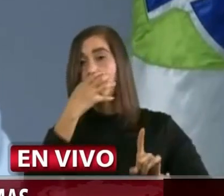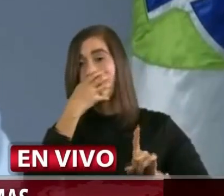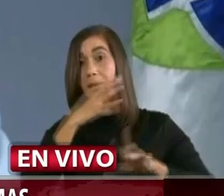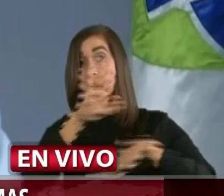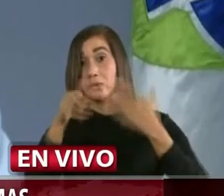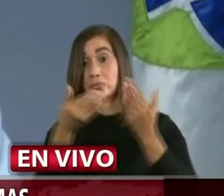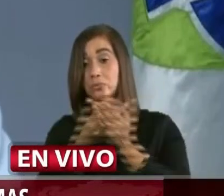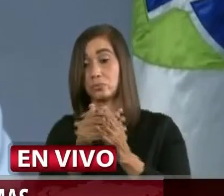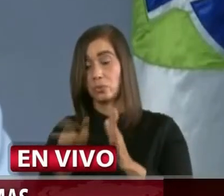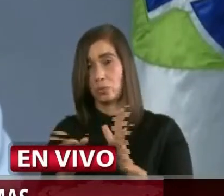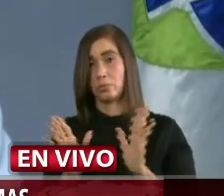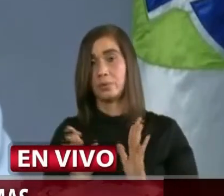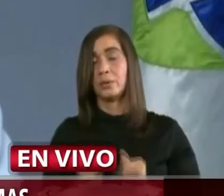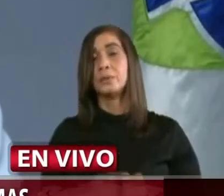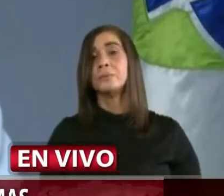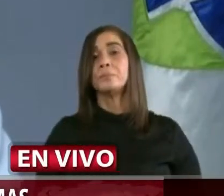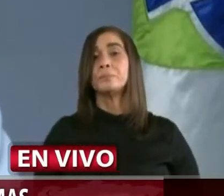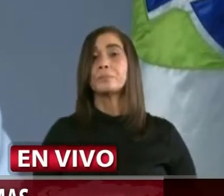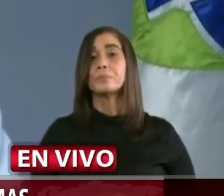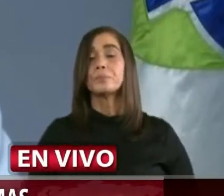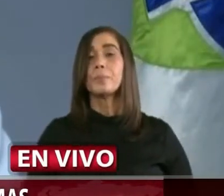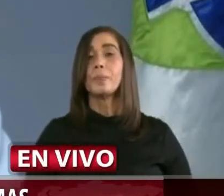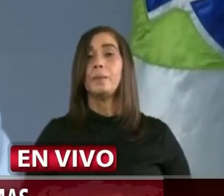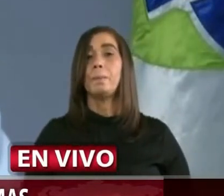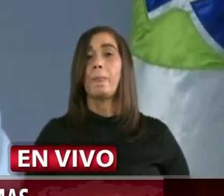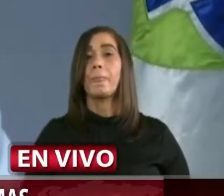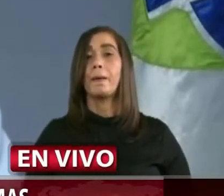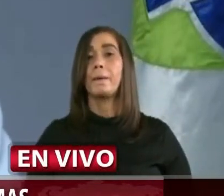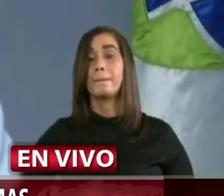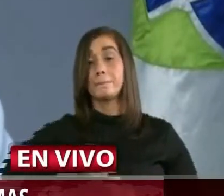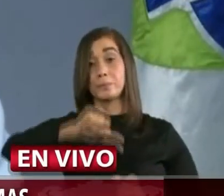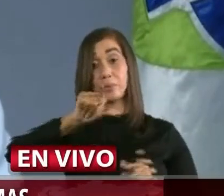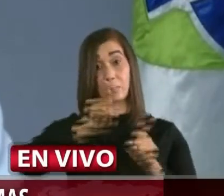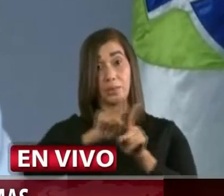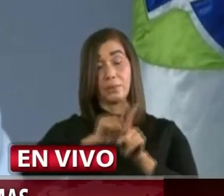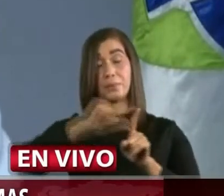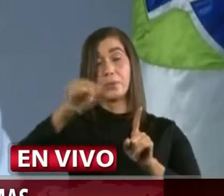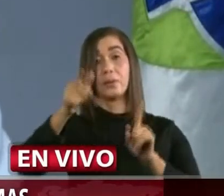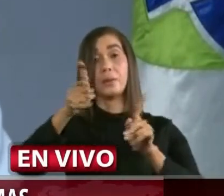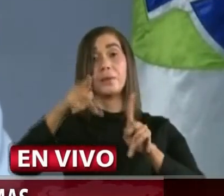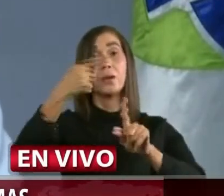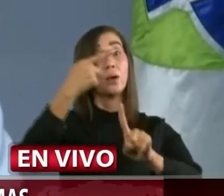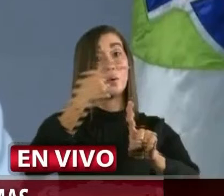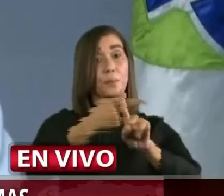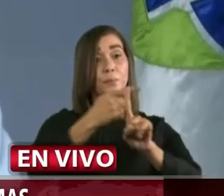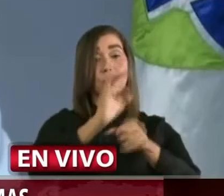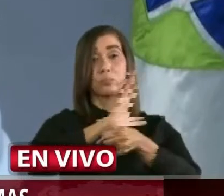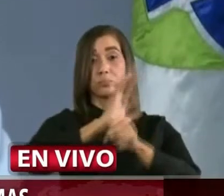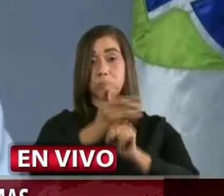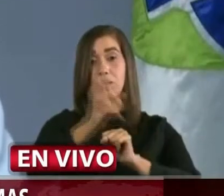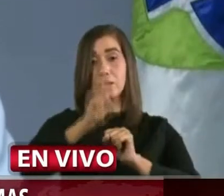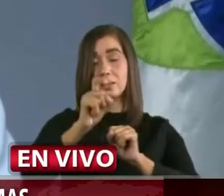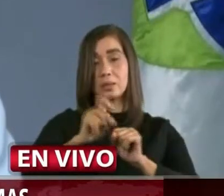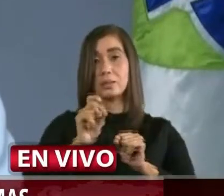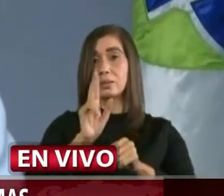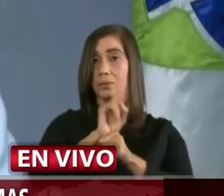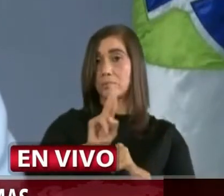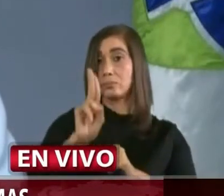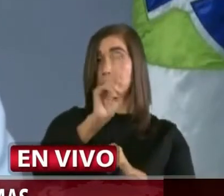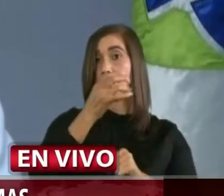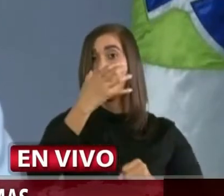mascarilla puesta. Igualmente, todas aquellas personas positivas deben mantener el uso de la